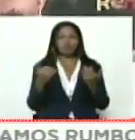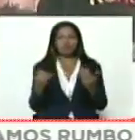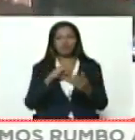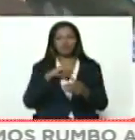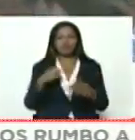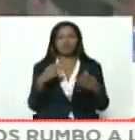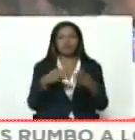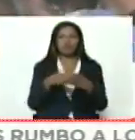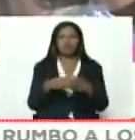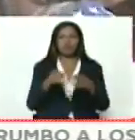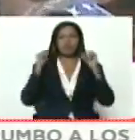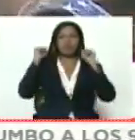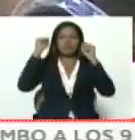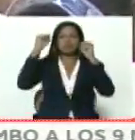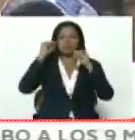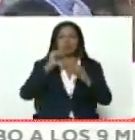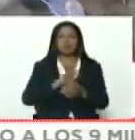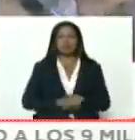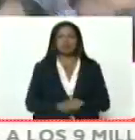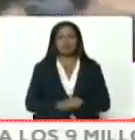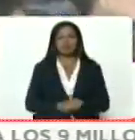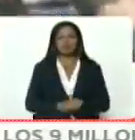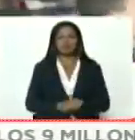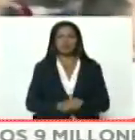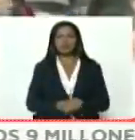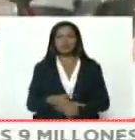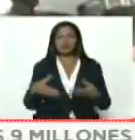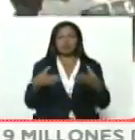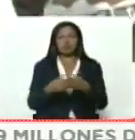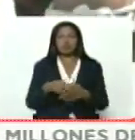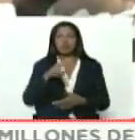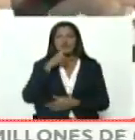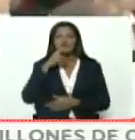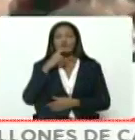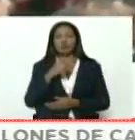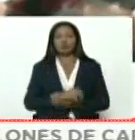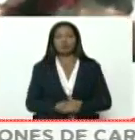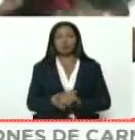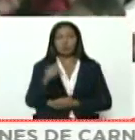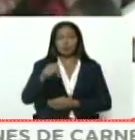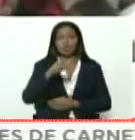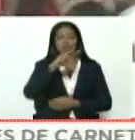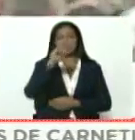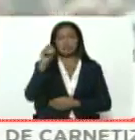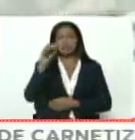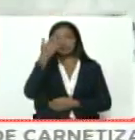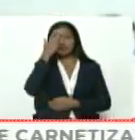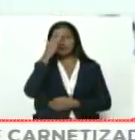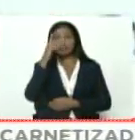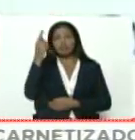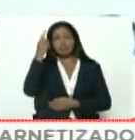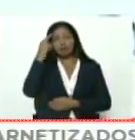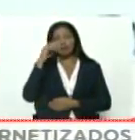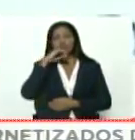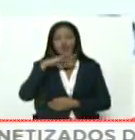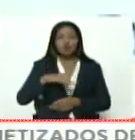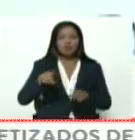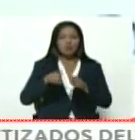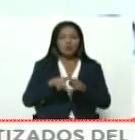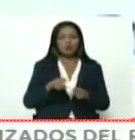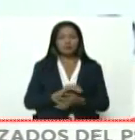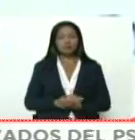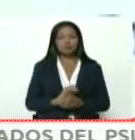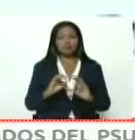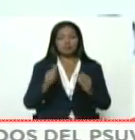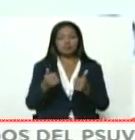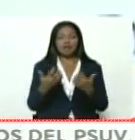partido. Venceremos. La generación de oro. Y hoy, 20 de febrero, día histórico de